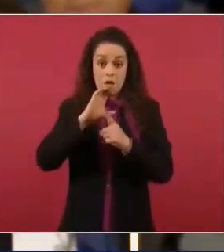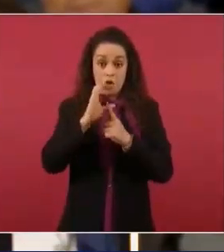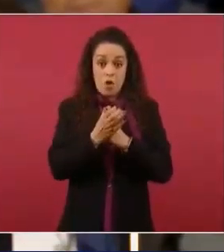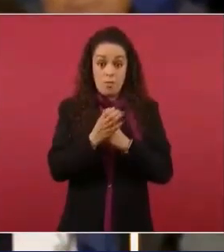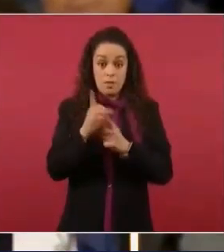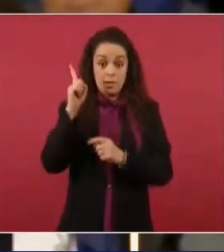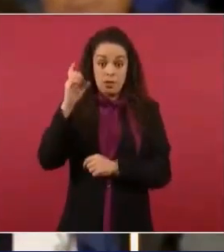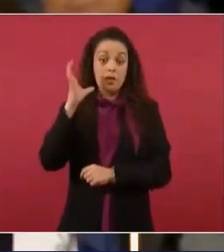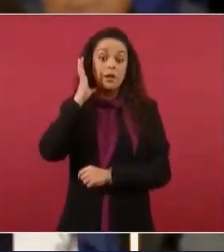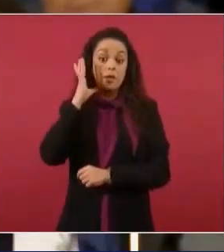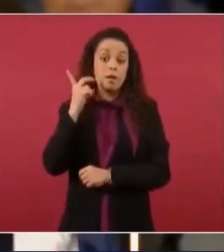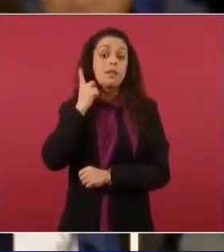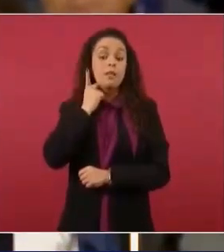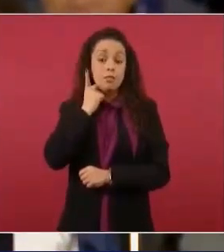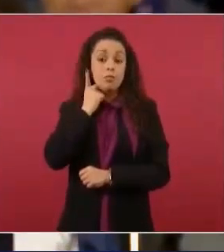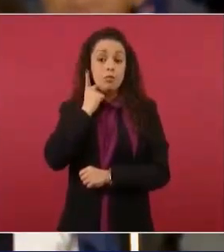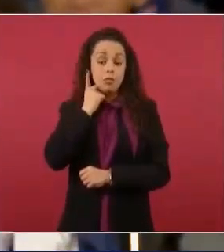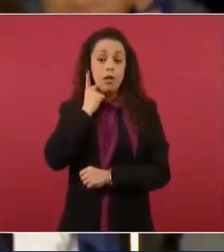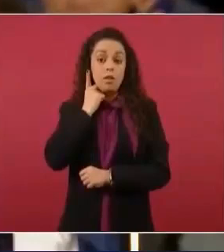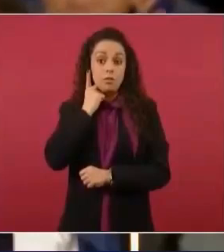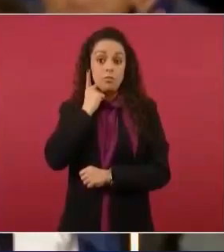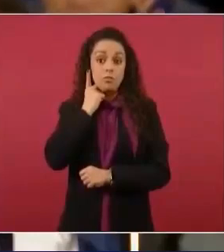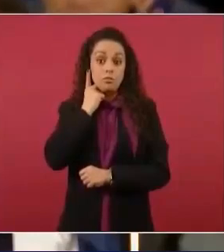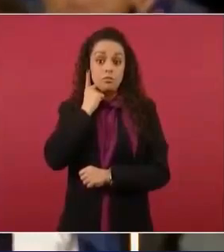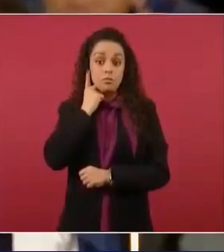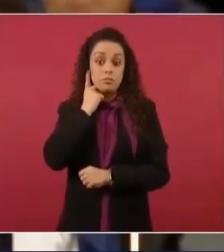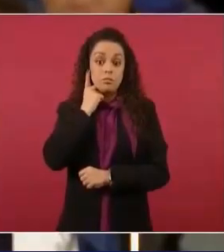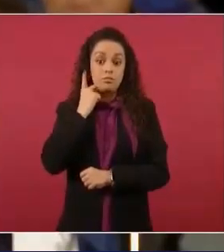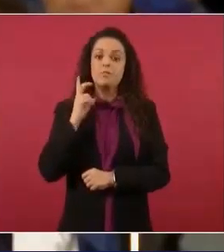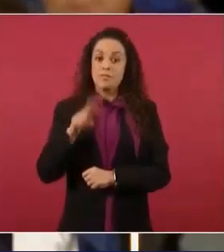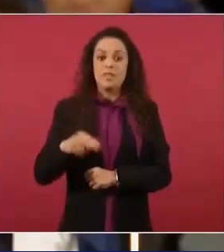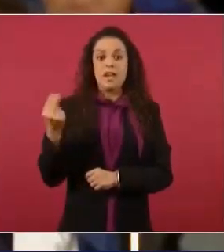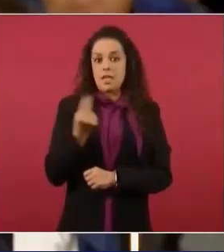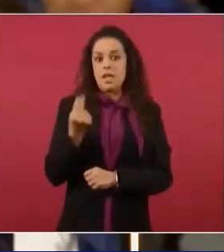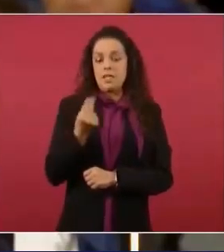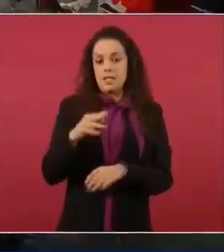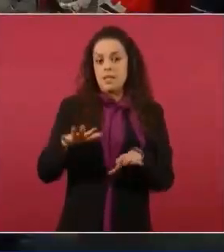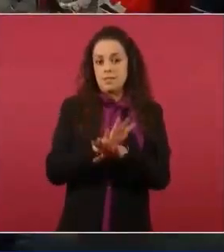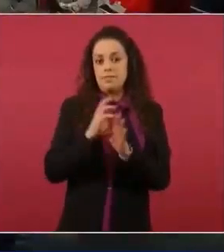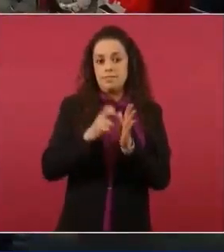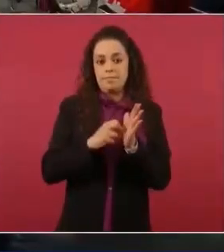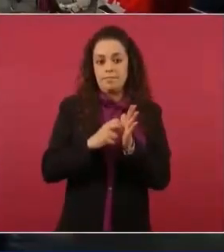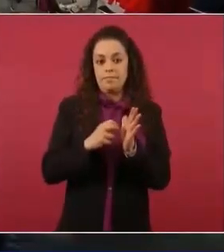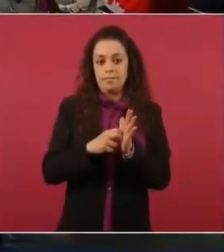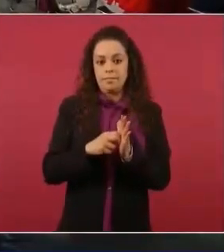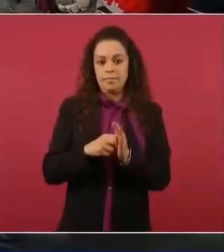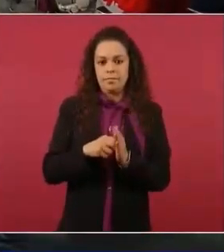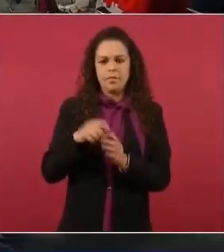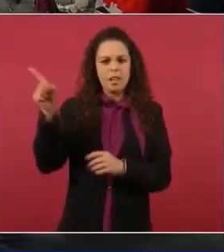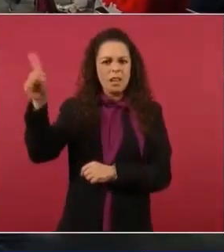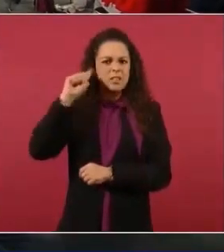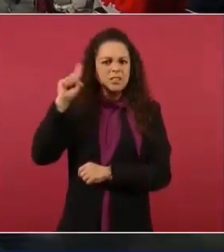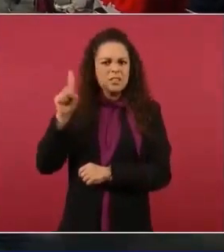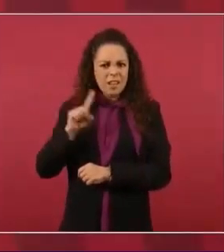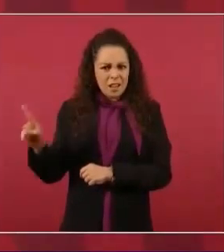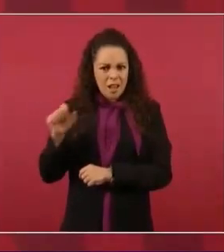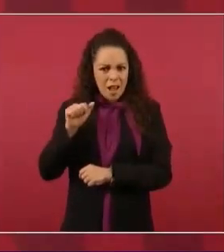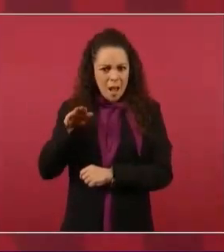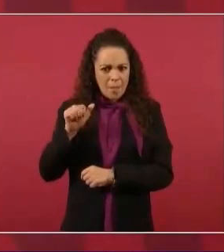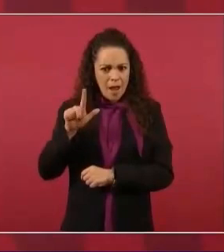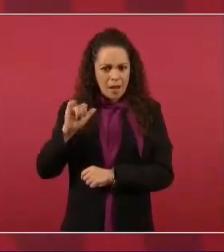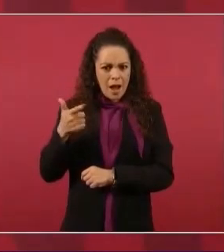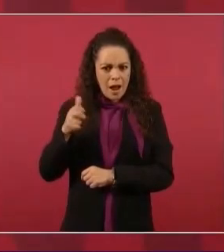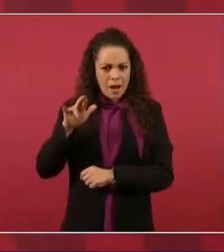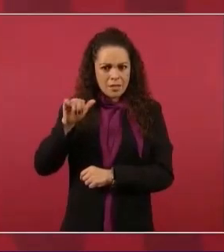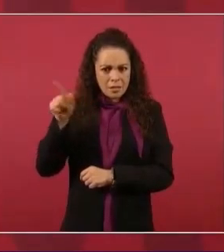de Diputados. Sí. Entonces, porque sí se necesita pues reformar de fondo. Amalia García de Zacatecas. Exactamente. Sí, ellos